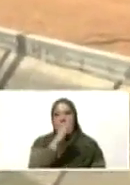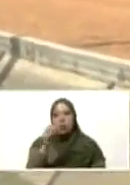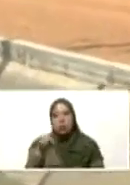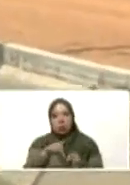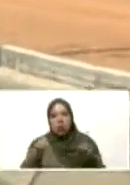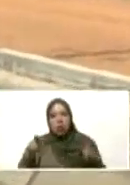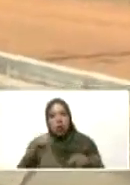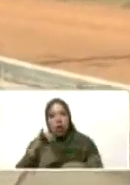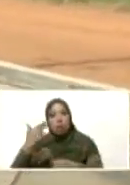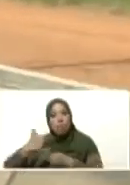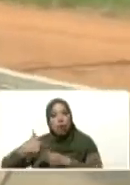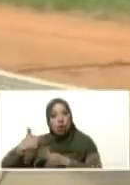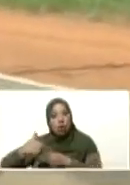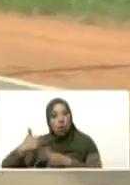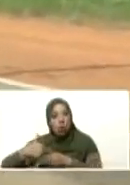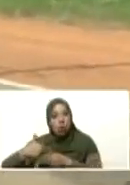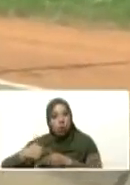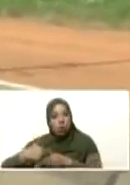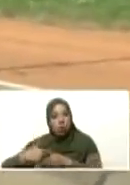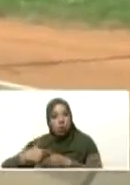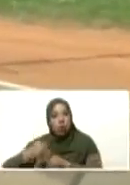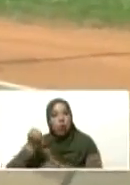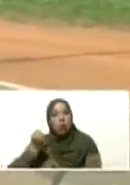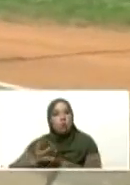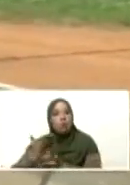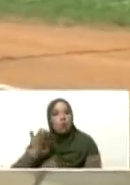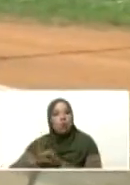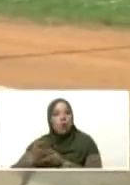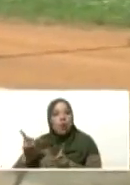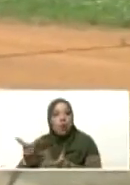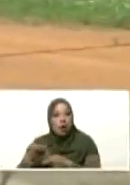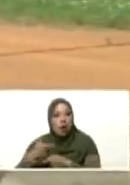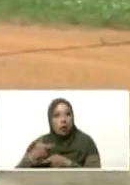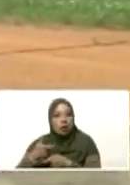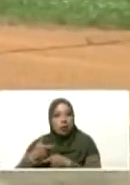petrolera. Monaga, tierra gasífera.